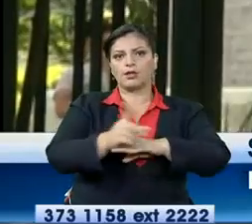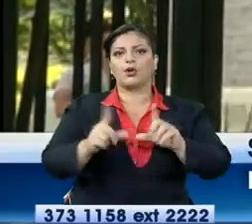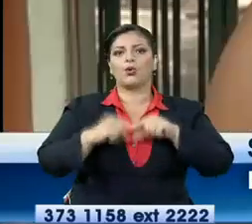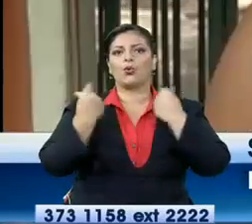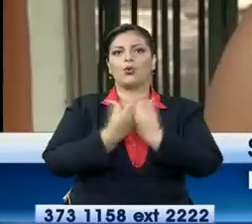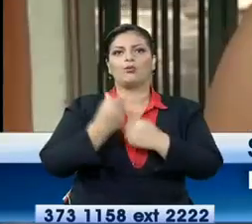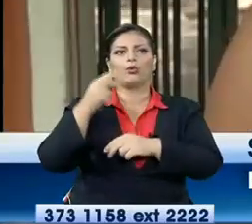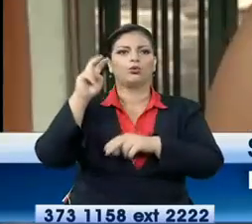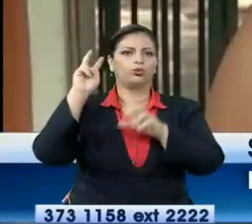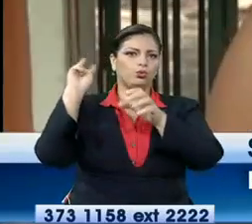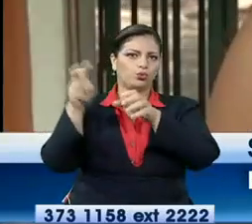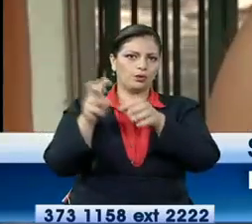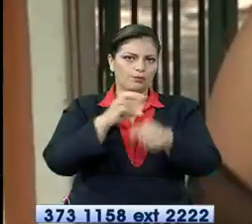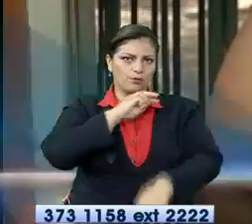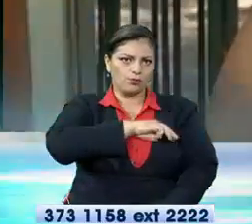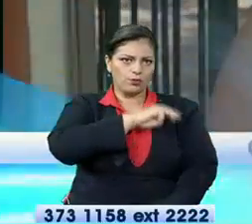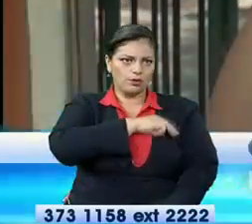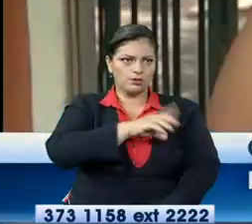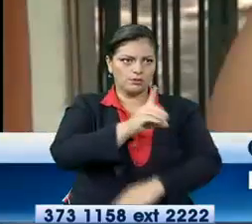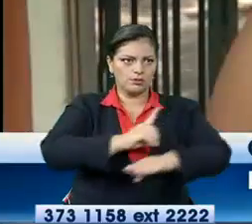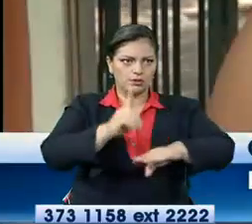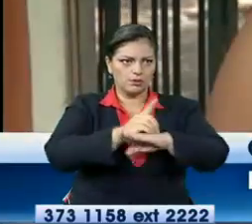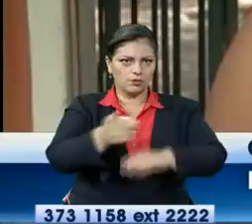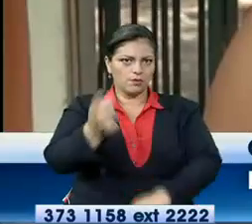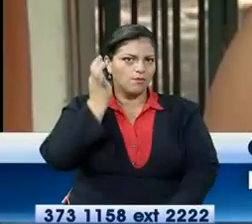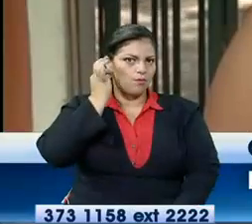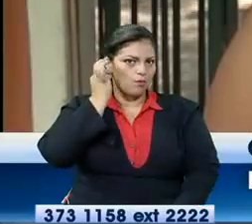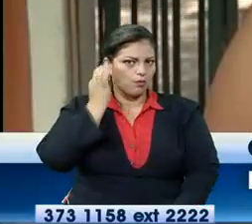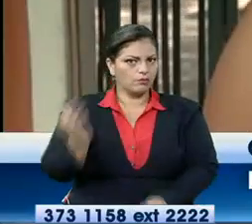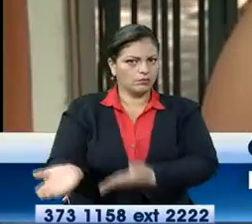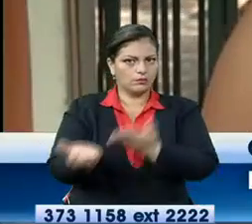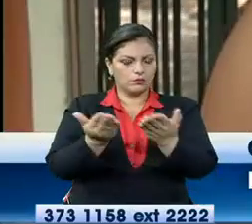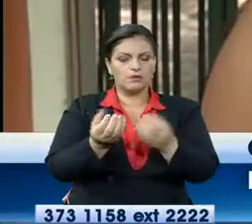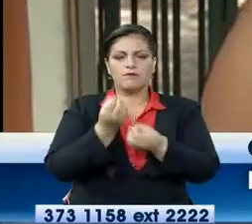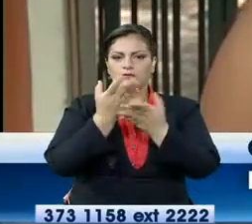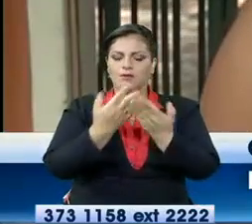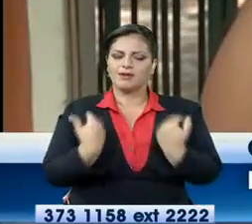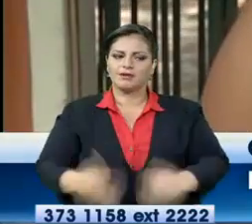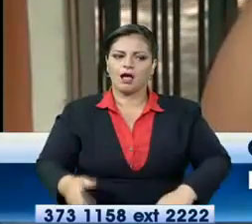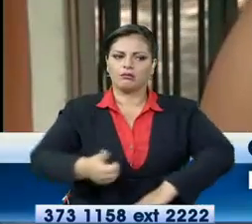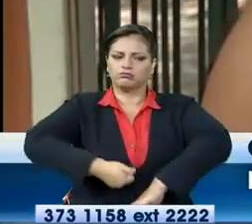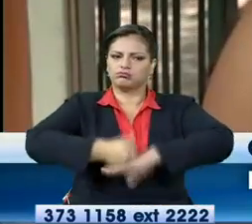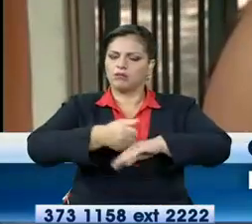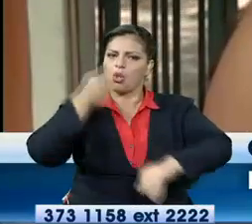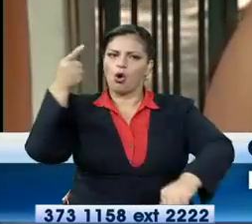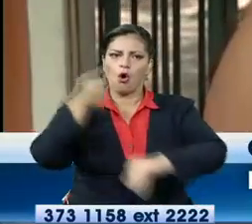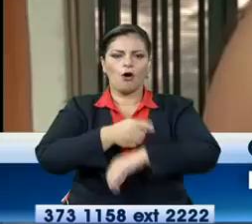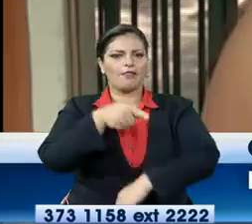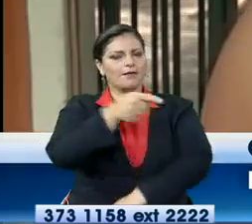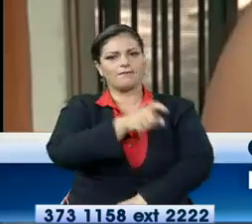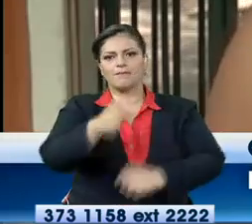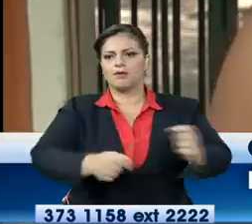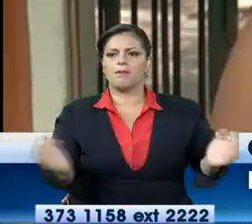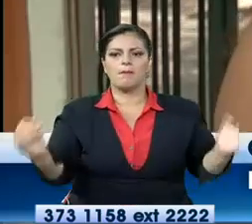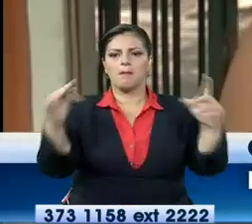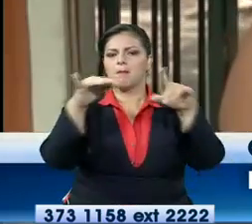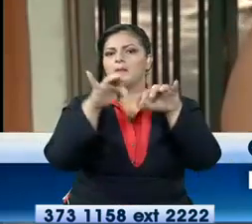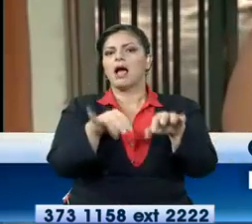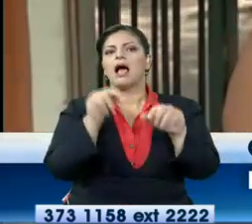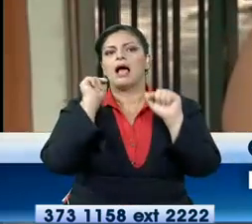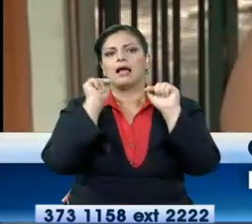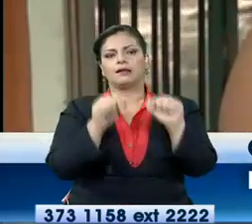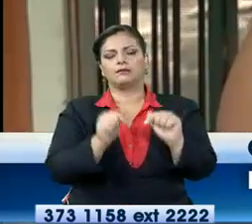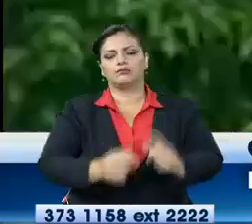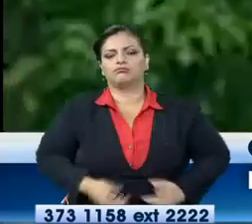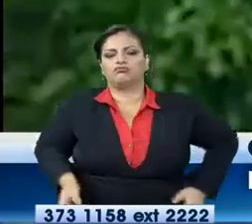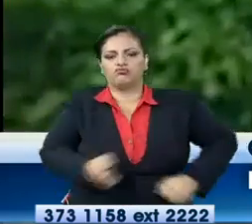municipio. Suspender la actividad del salto del puente en San Francisco mientras duran las indagaciones de las instancias